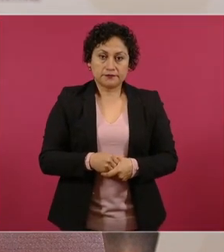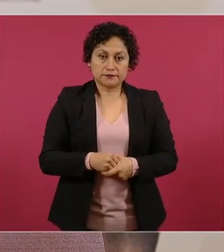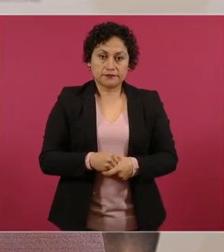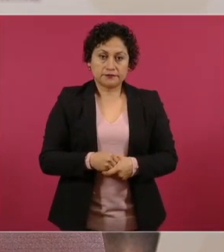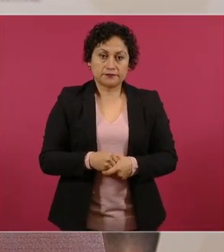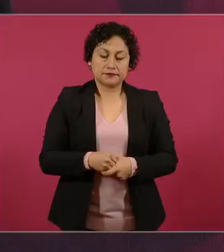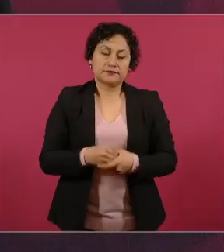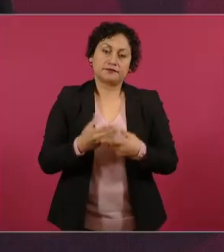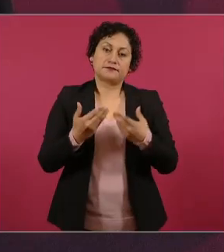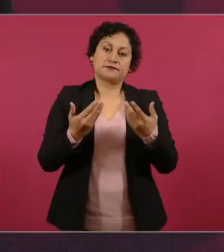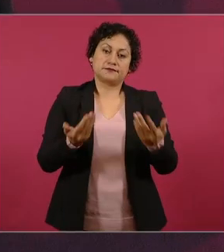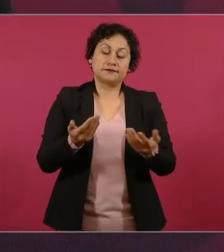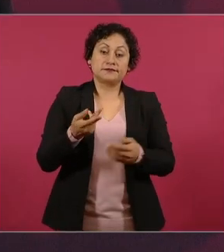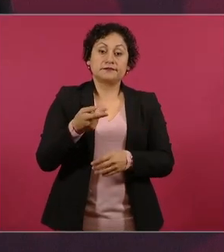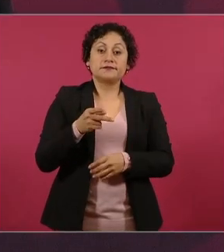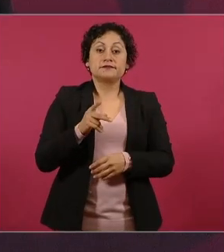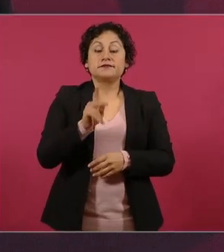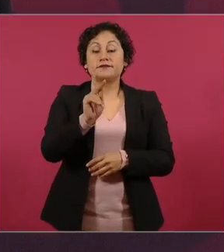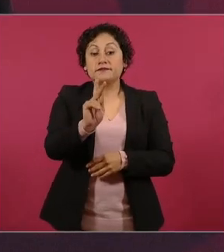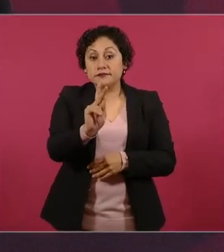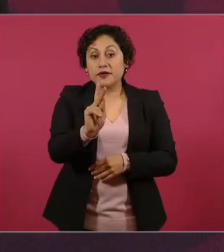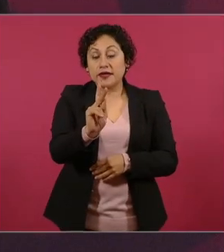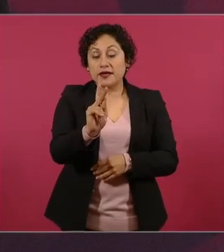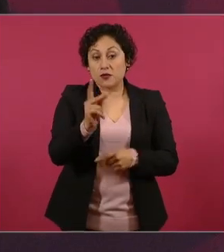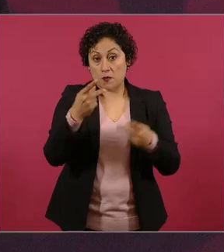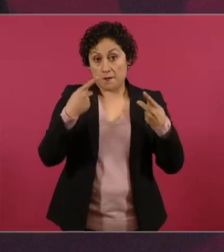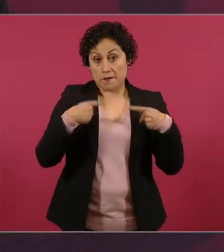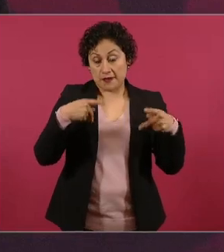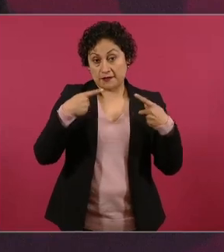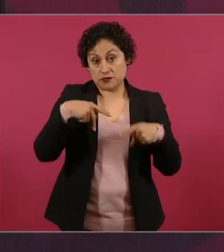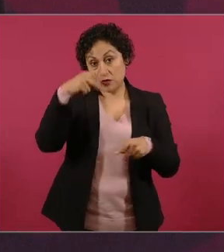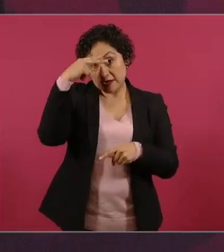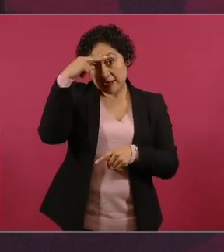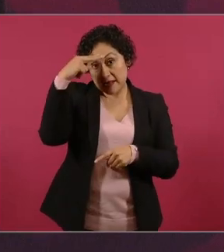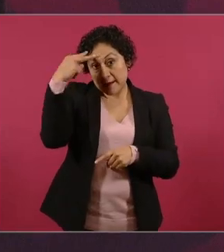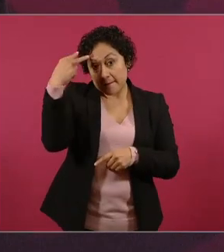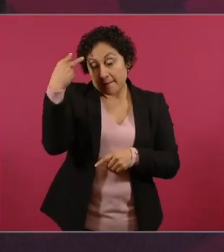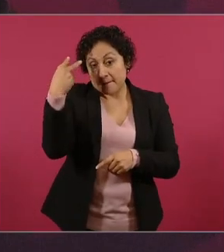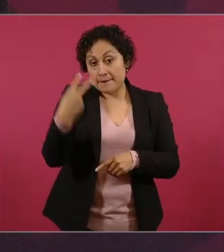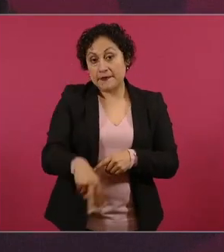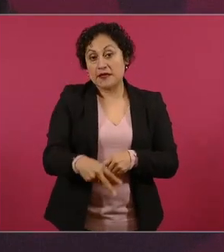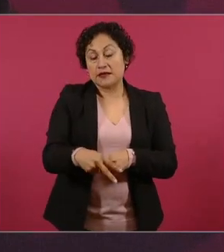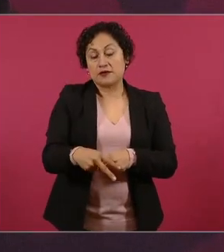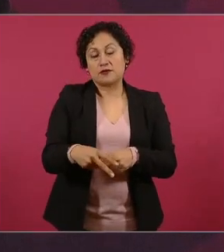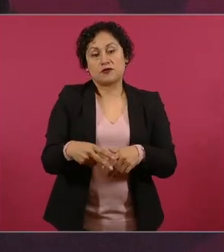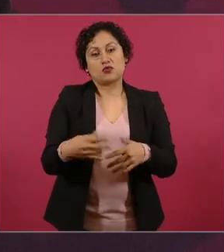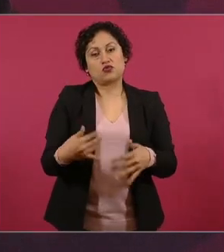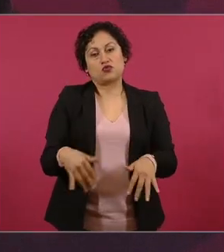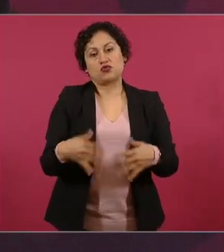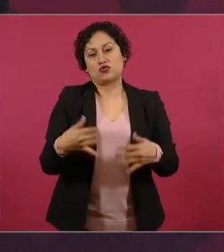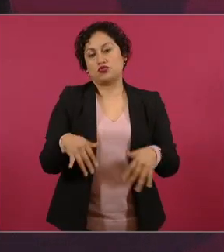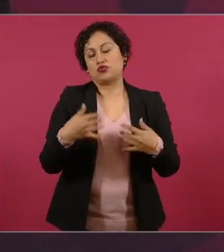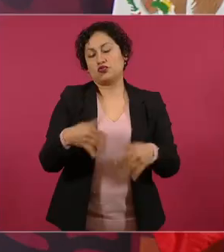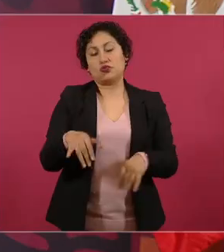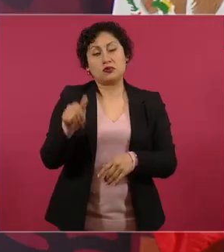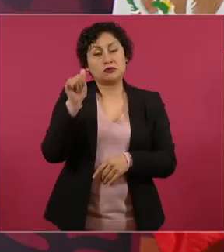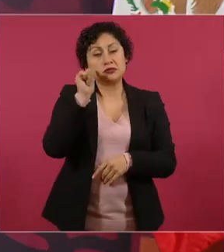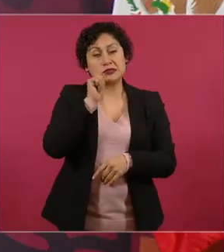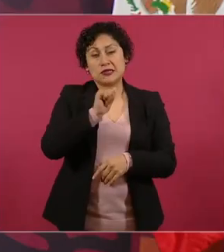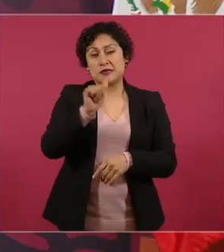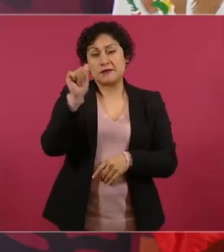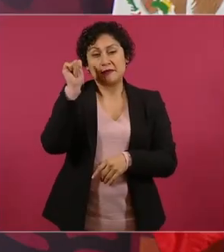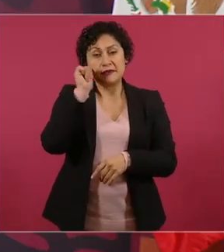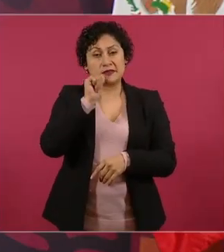Entonces, pero el mexicano, por nuestras culturas que nos han protegido siempre frente a todas las